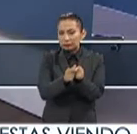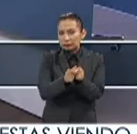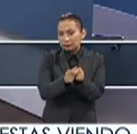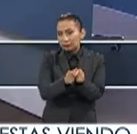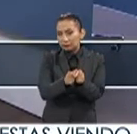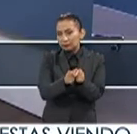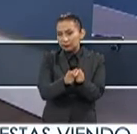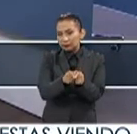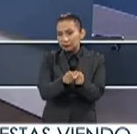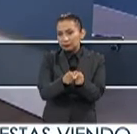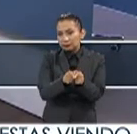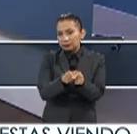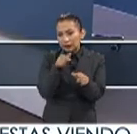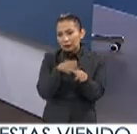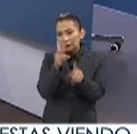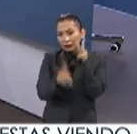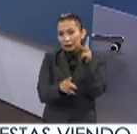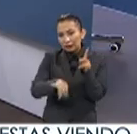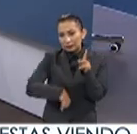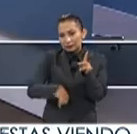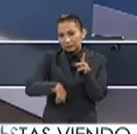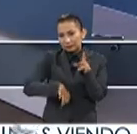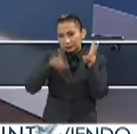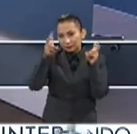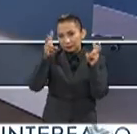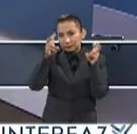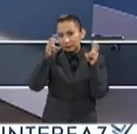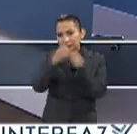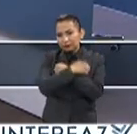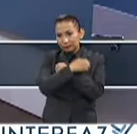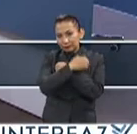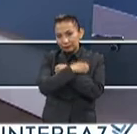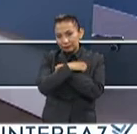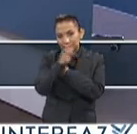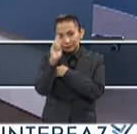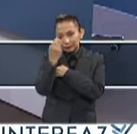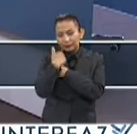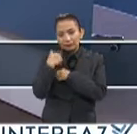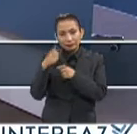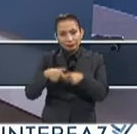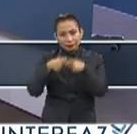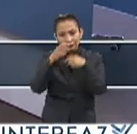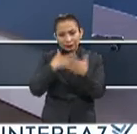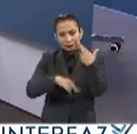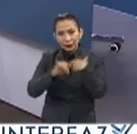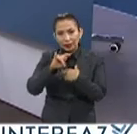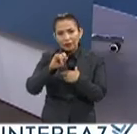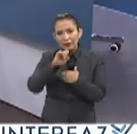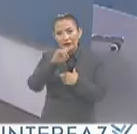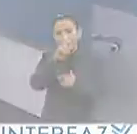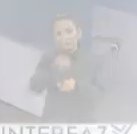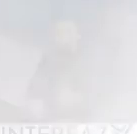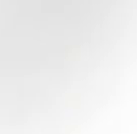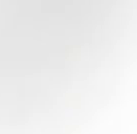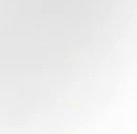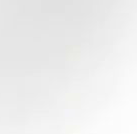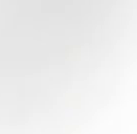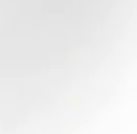poder seguir hablando de esta interesante oferta educativa de la UNAM. Vamos a hacer una pausa y regresamos a Interfaz.